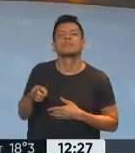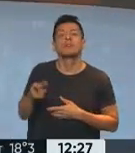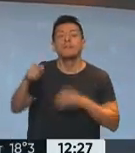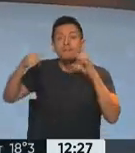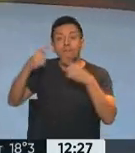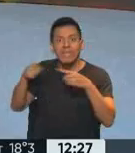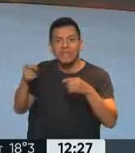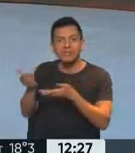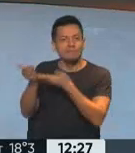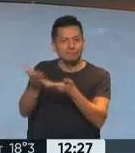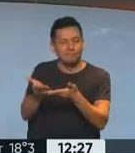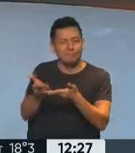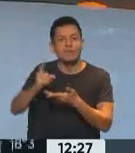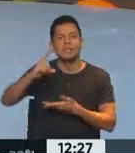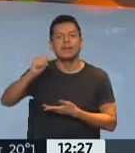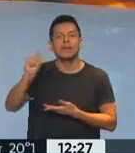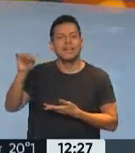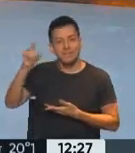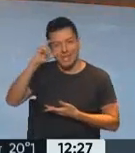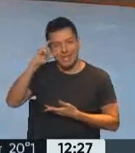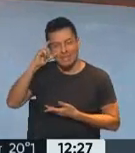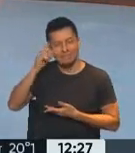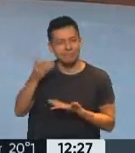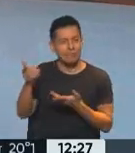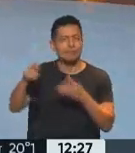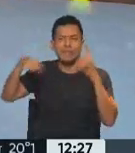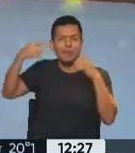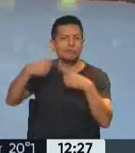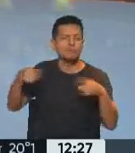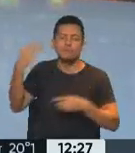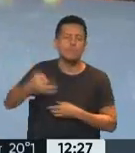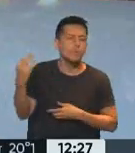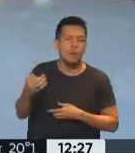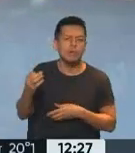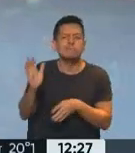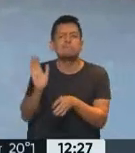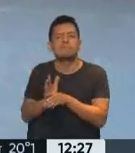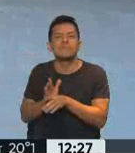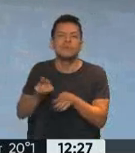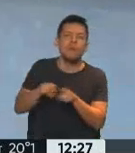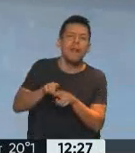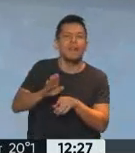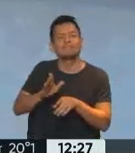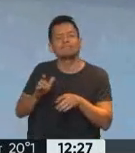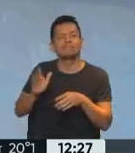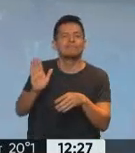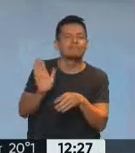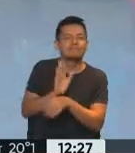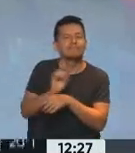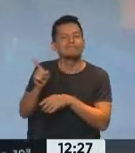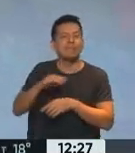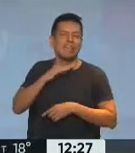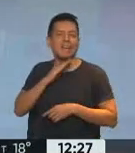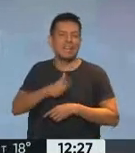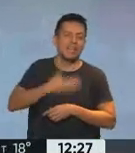del primer corte. Cállame, se llama el primer corte, un muy buen video que viene en formato de telenovela mexicana. Y volviendo al disco, el disco va a